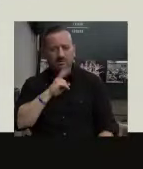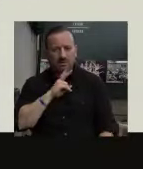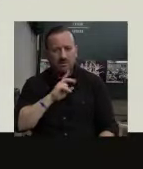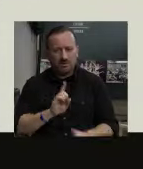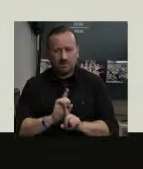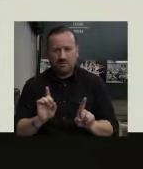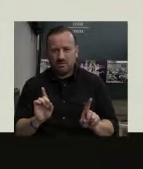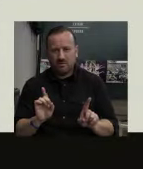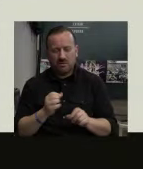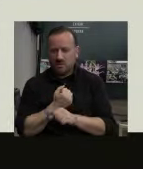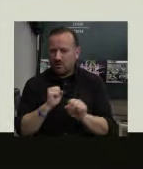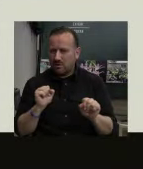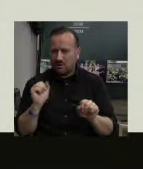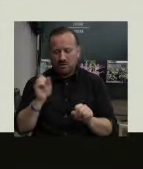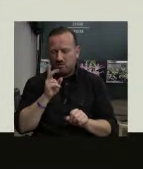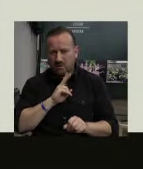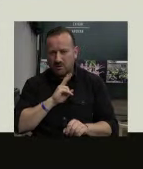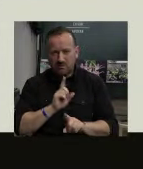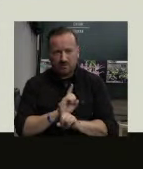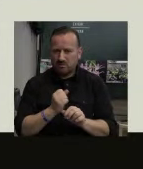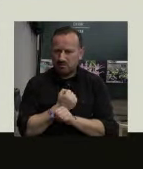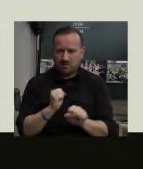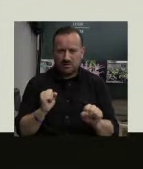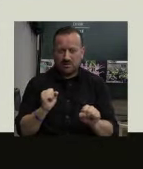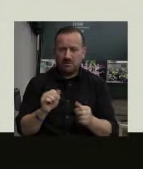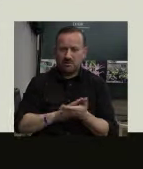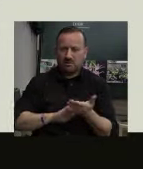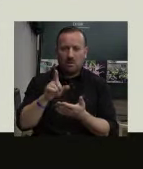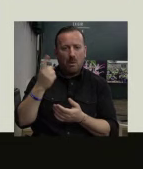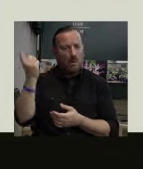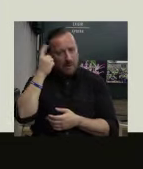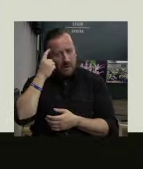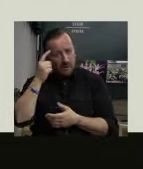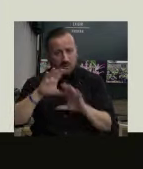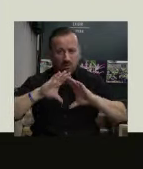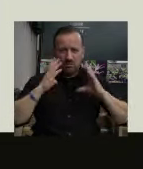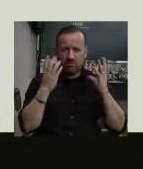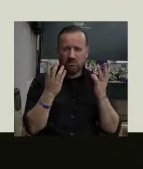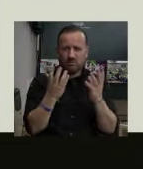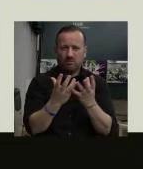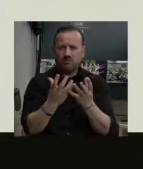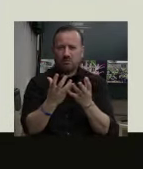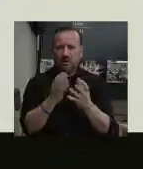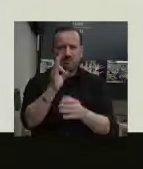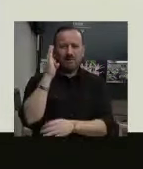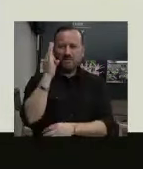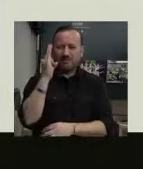caballeros no puede ser ingeno uno no puede creer en mundos absolutamente